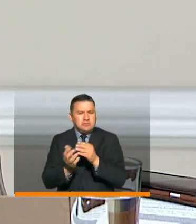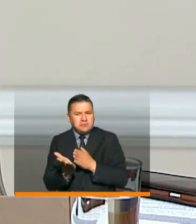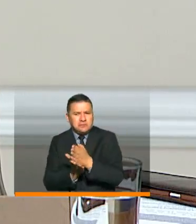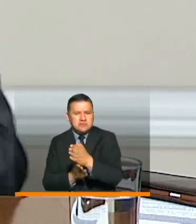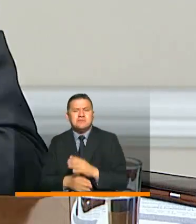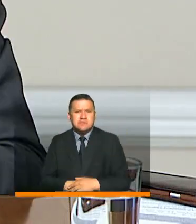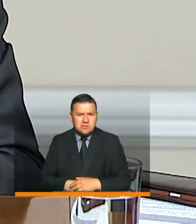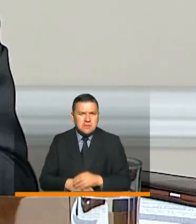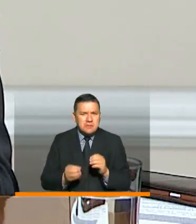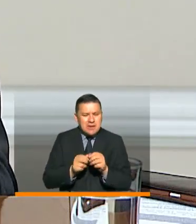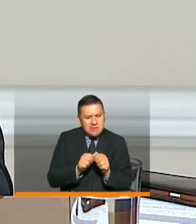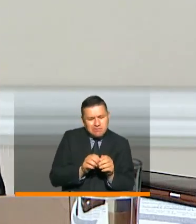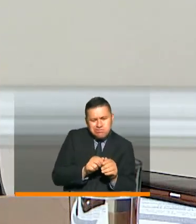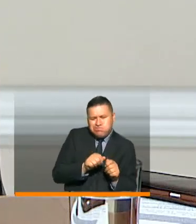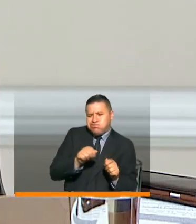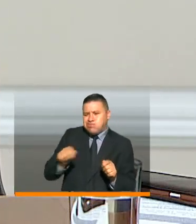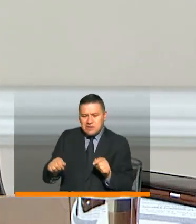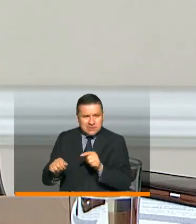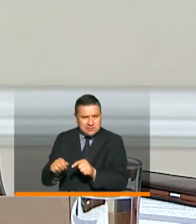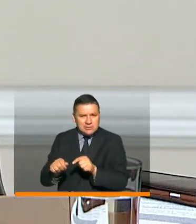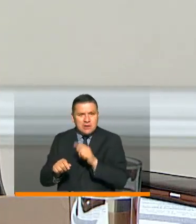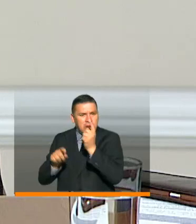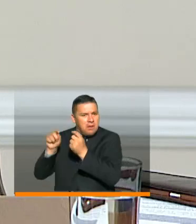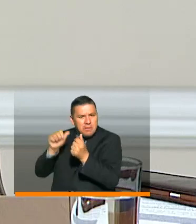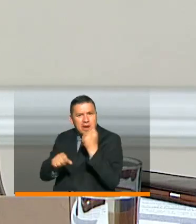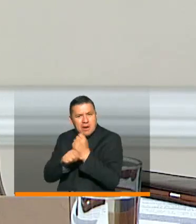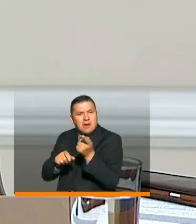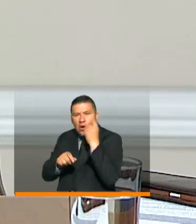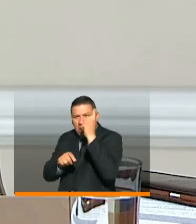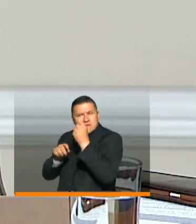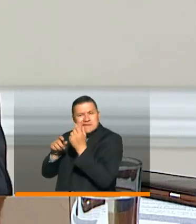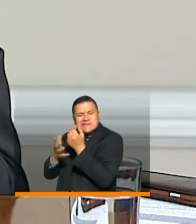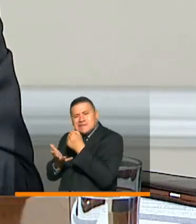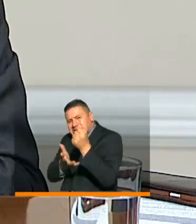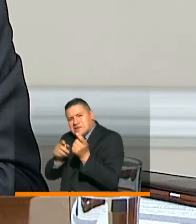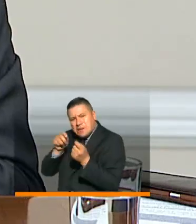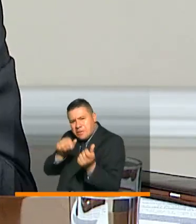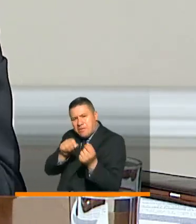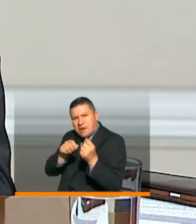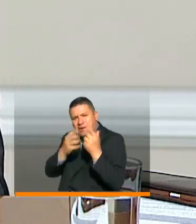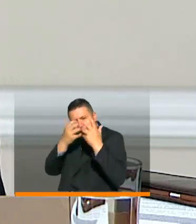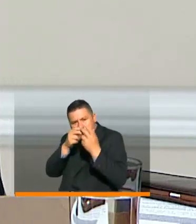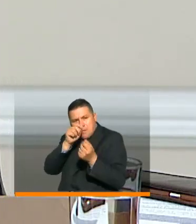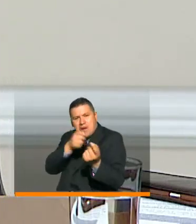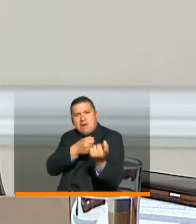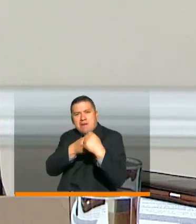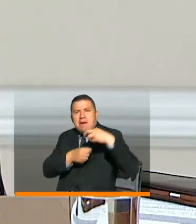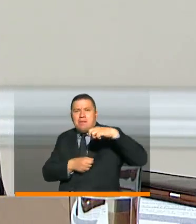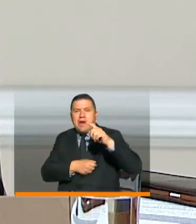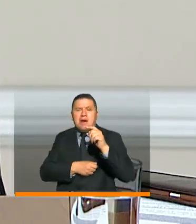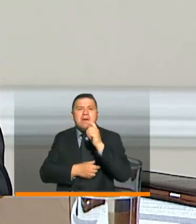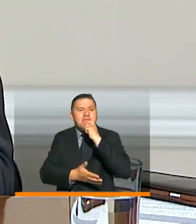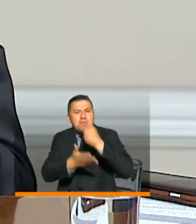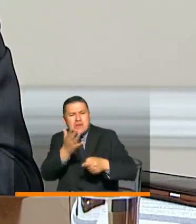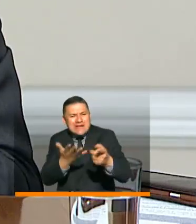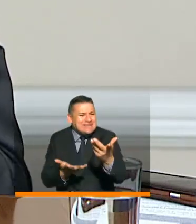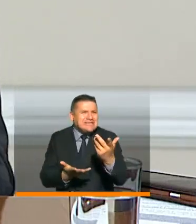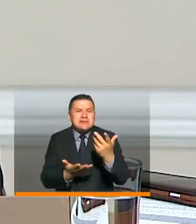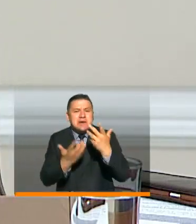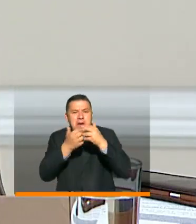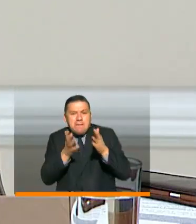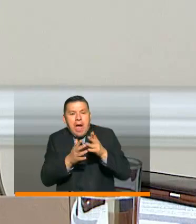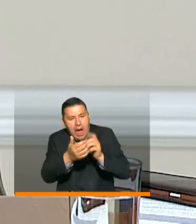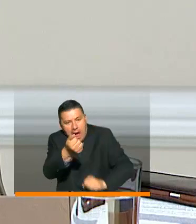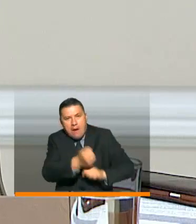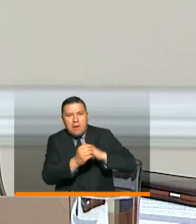sostenible, extender el programa de subsidio a la nómina, garantizar beneficios y alivios tributarios a la micro